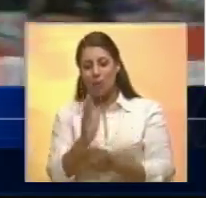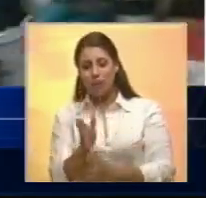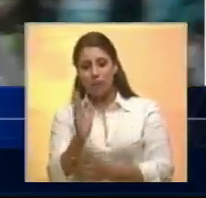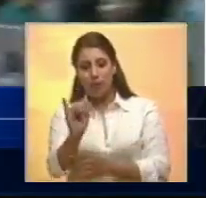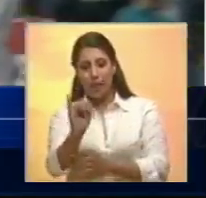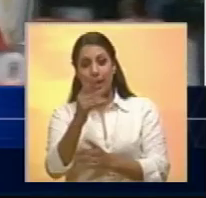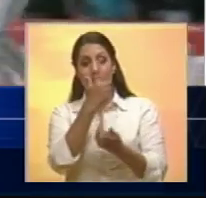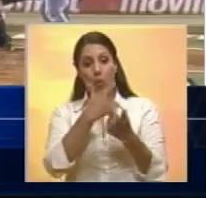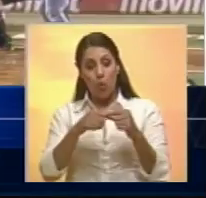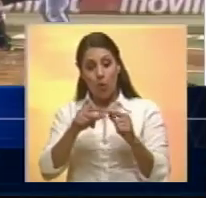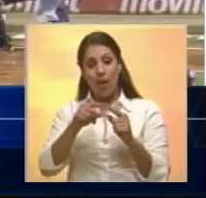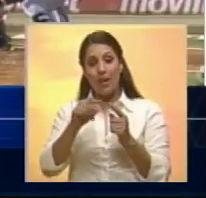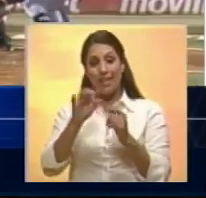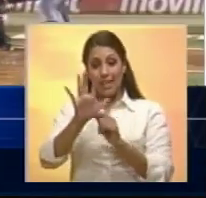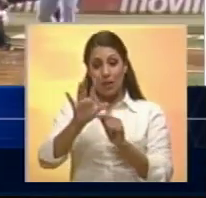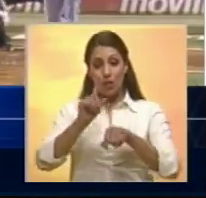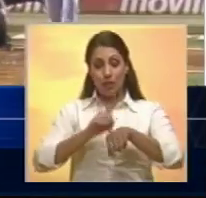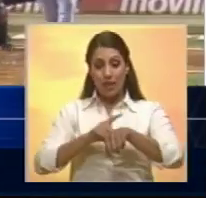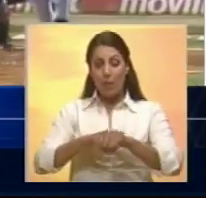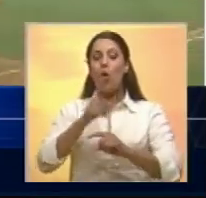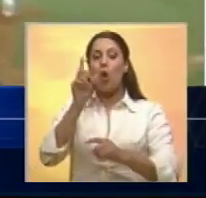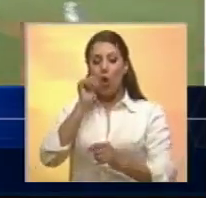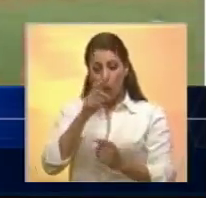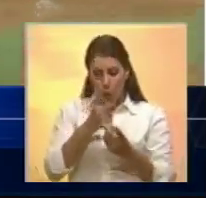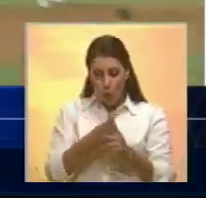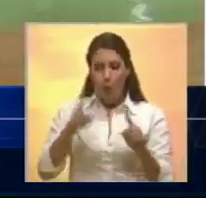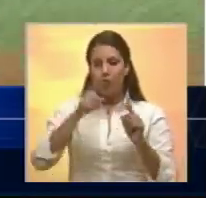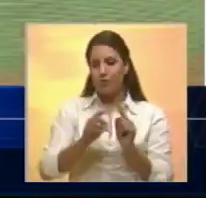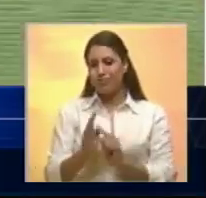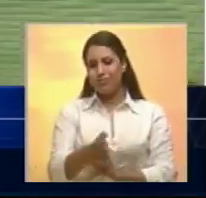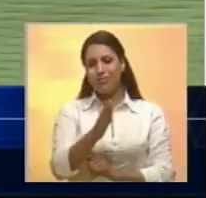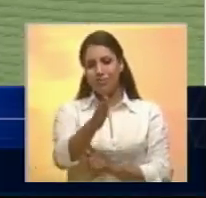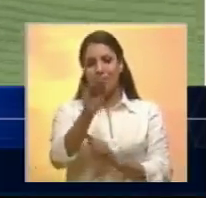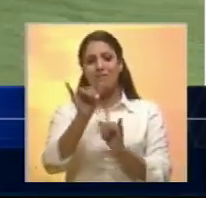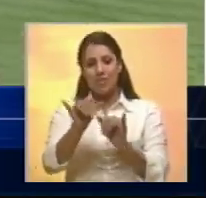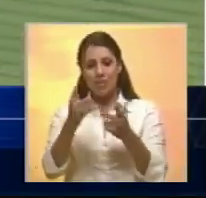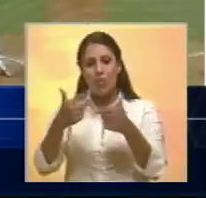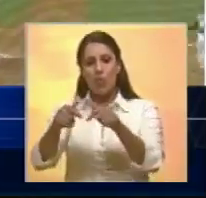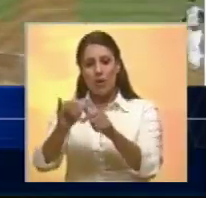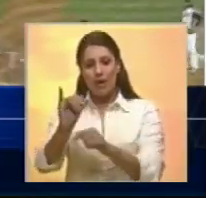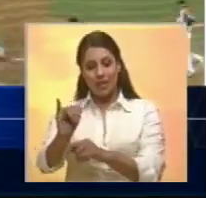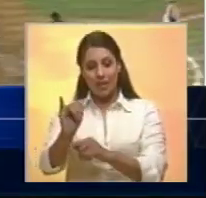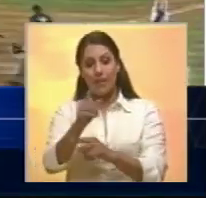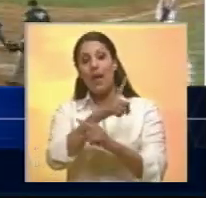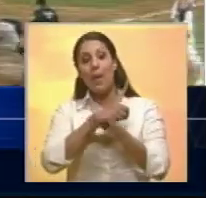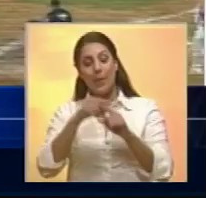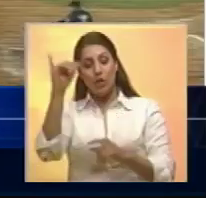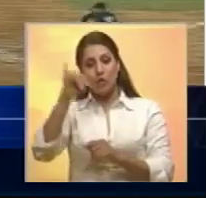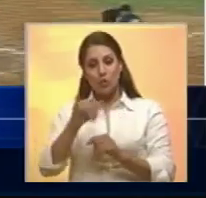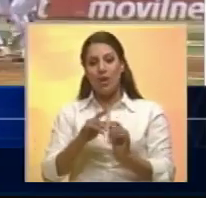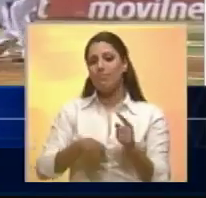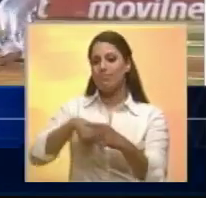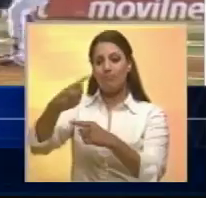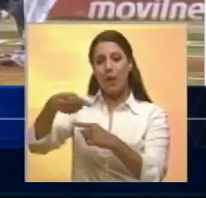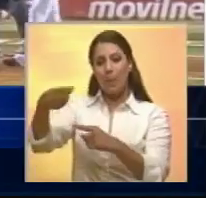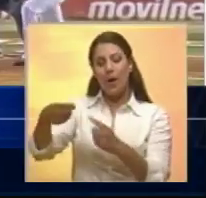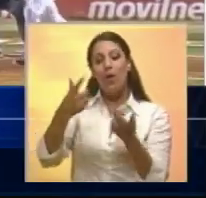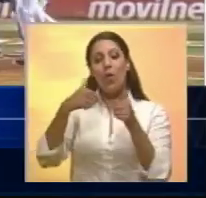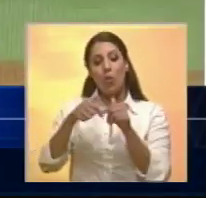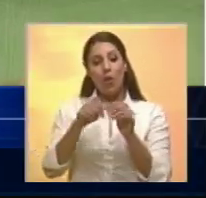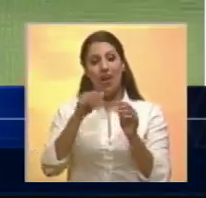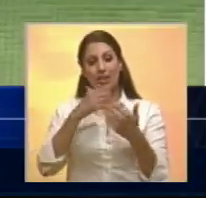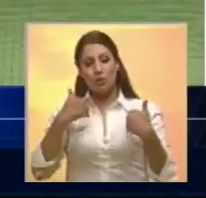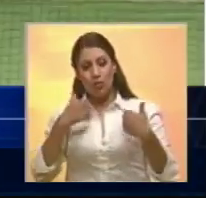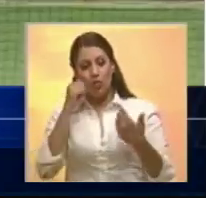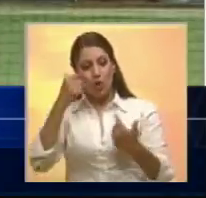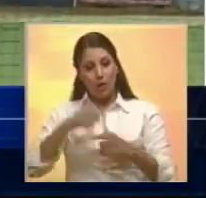izquierda. En el quinto, José Osuna amplió la ventaja con otro imparable al mismo sector del terreno. Zulia descontó en el sexto con un elevado de